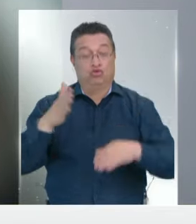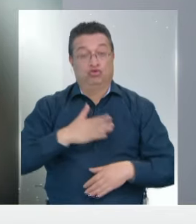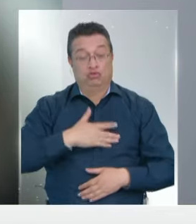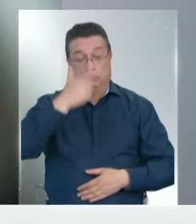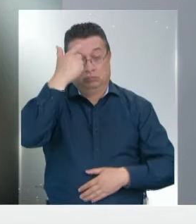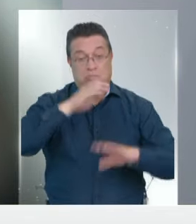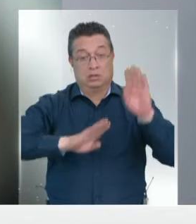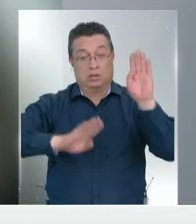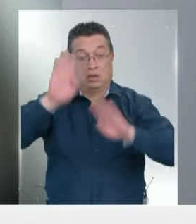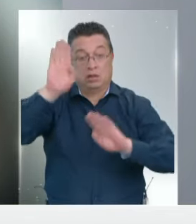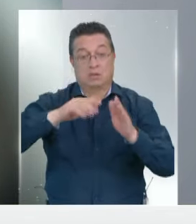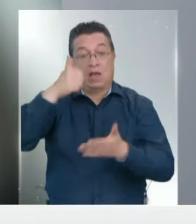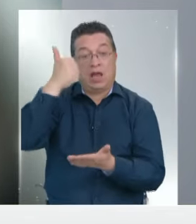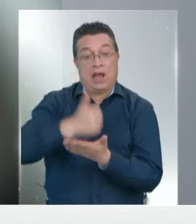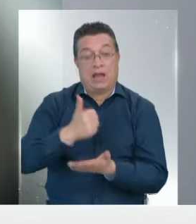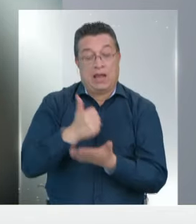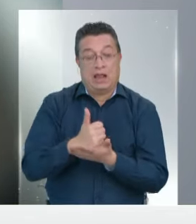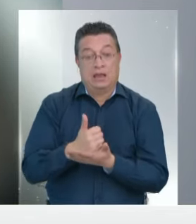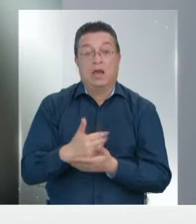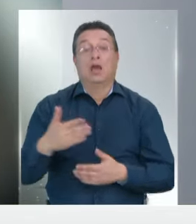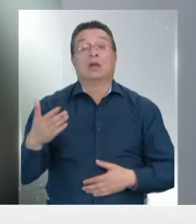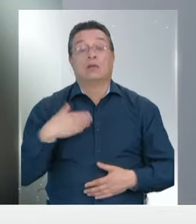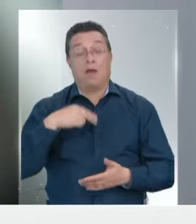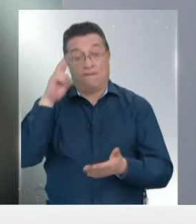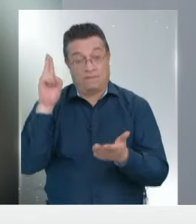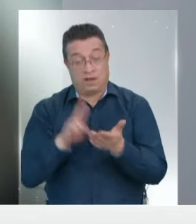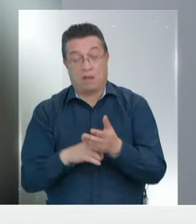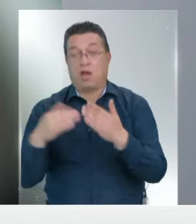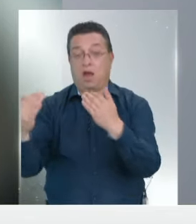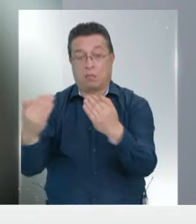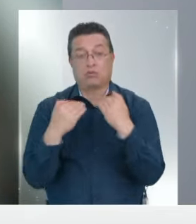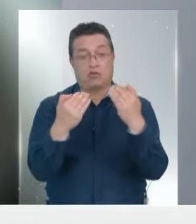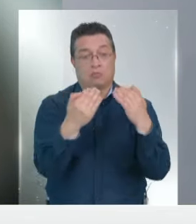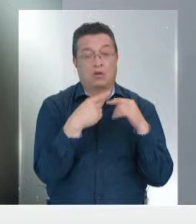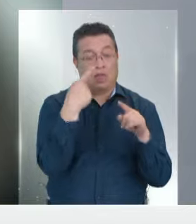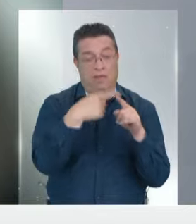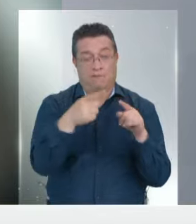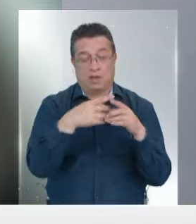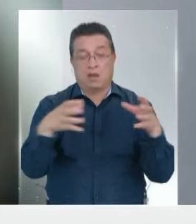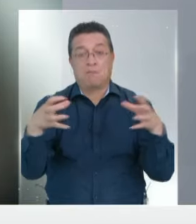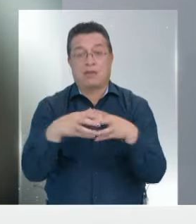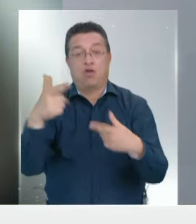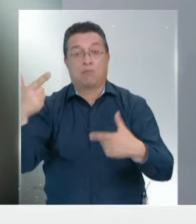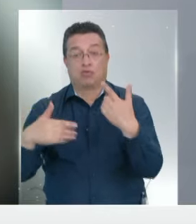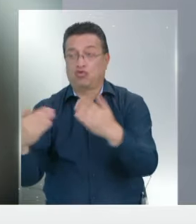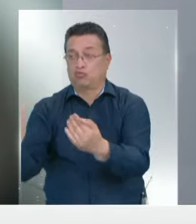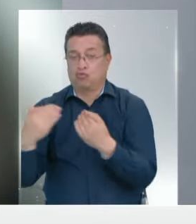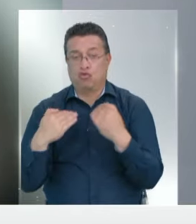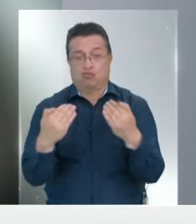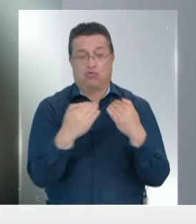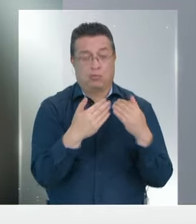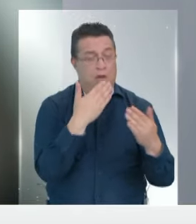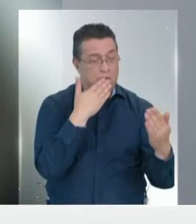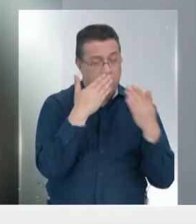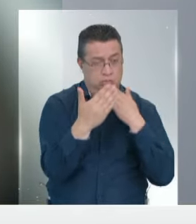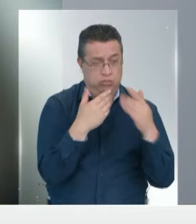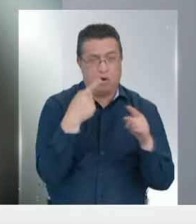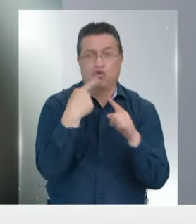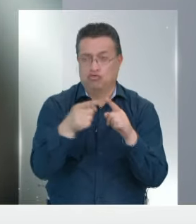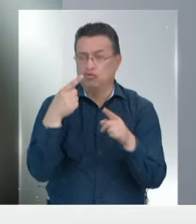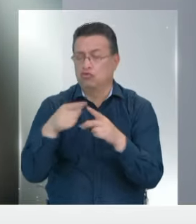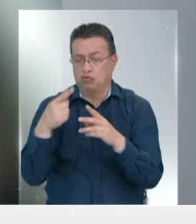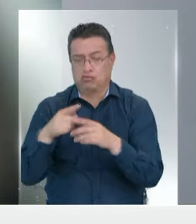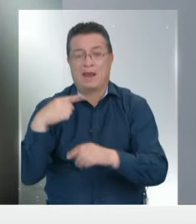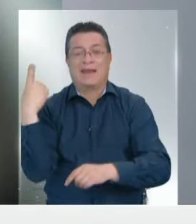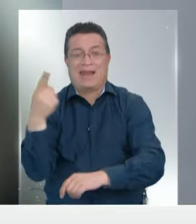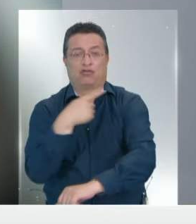candidato a alcalde. La verdad es que tenemos apoyos de diferentes partidos políticos y tenemos conversaciones con muchos más a